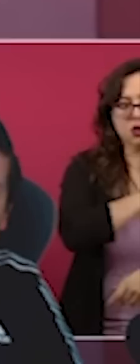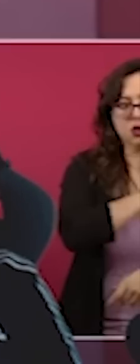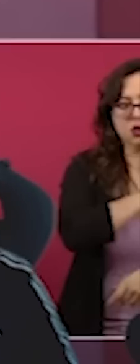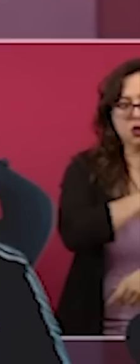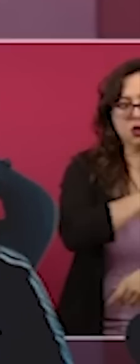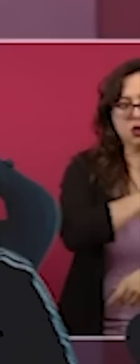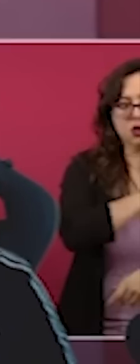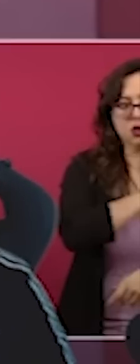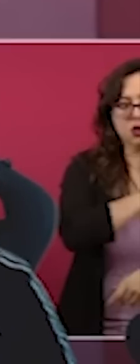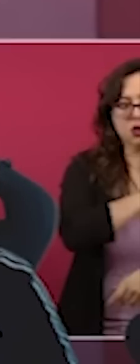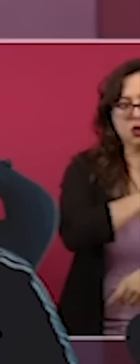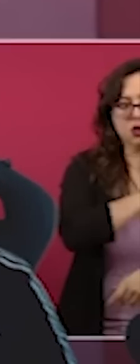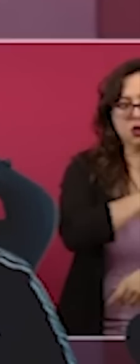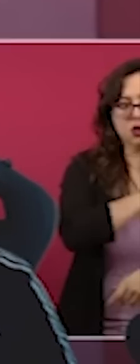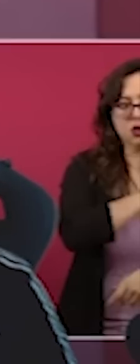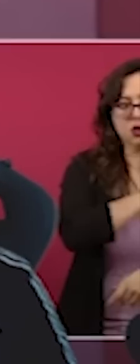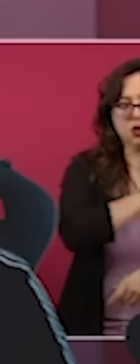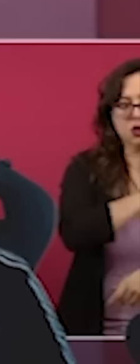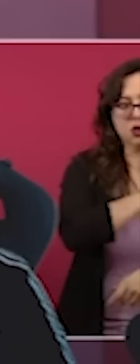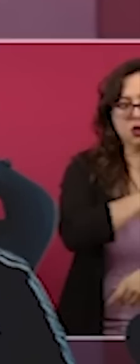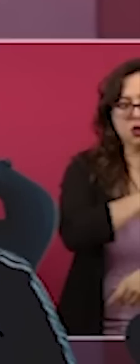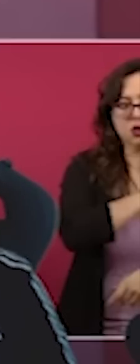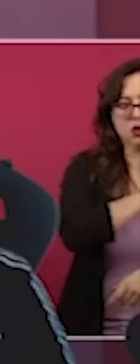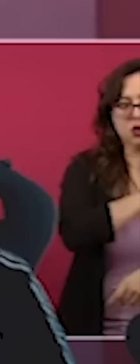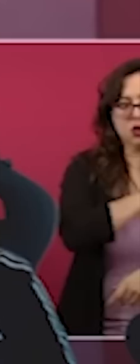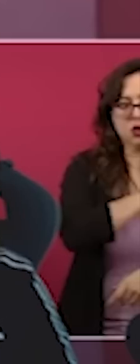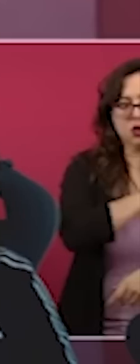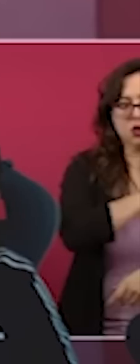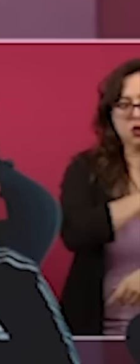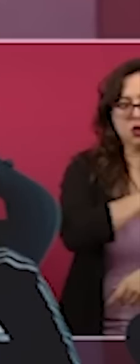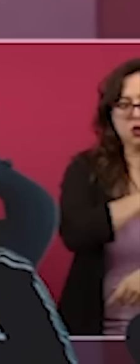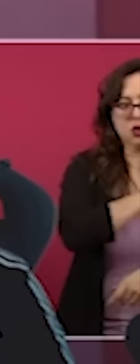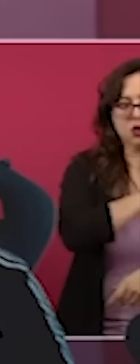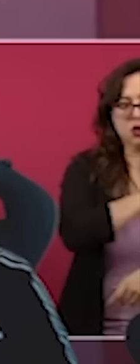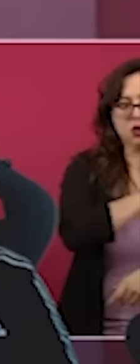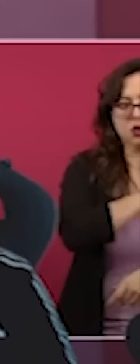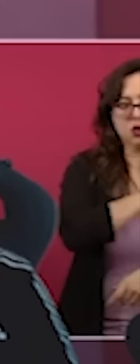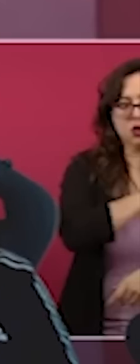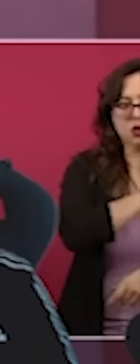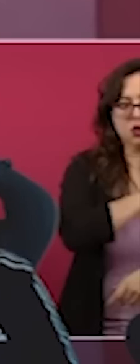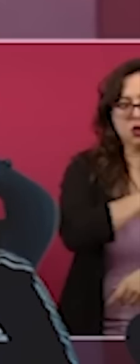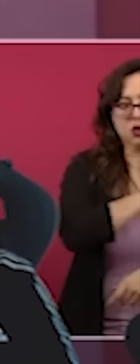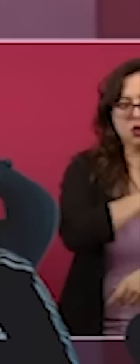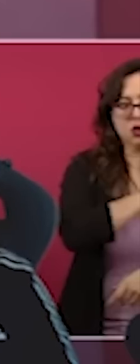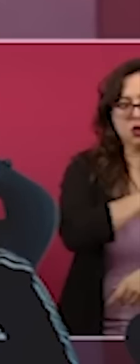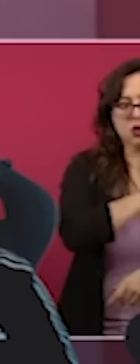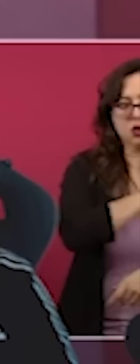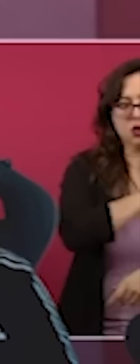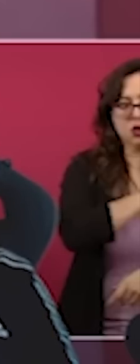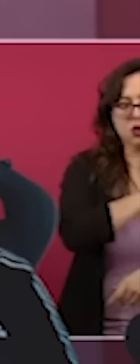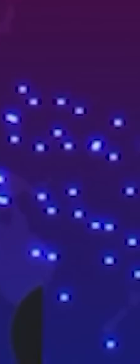realmente presenten iniciativas para beneficiar a las mujeres y que hagan una labor que realmente beneficie a todas, y en este caso, pues